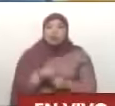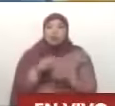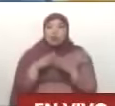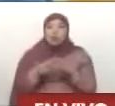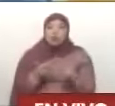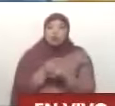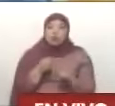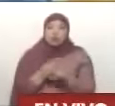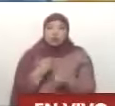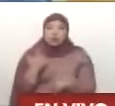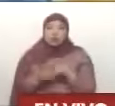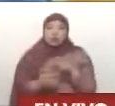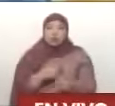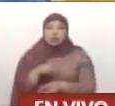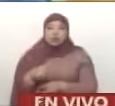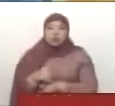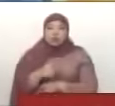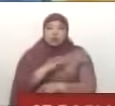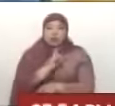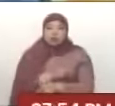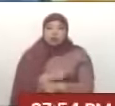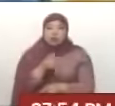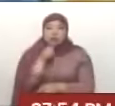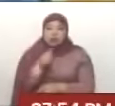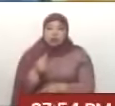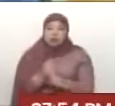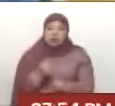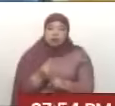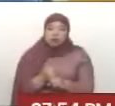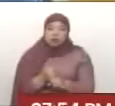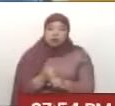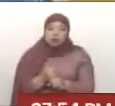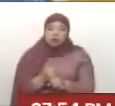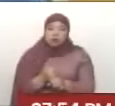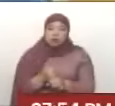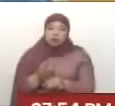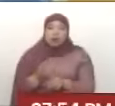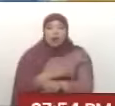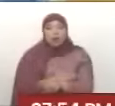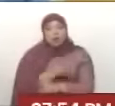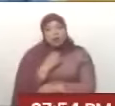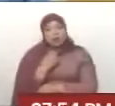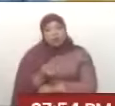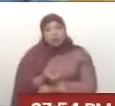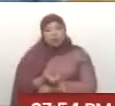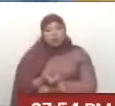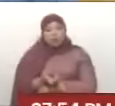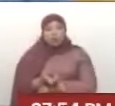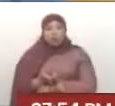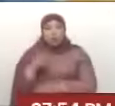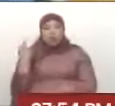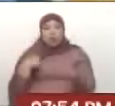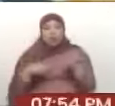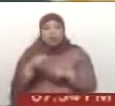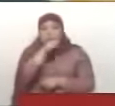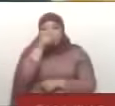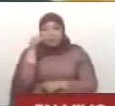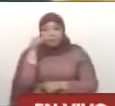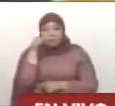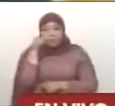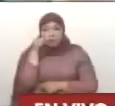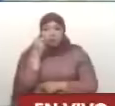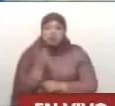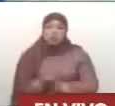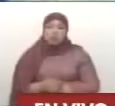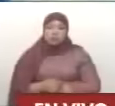toda esa fuerza destructiva de los antivalores, del narcotráfico, y se tomaron Haití.